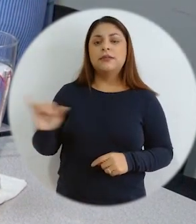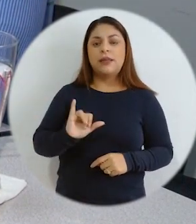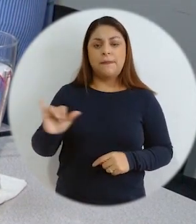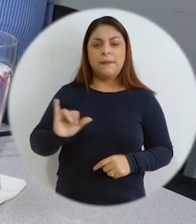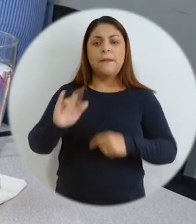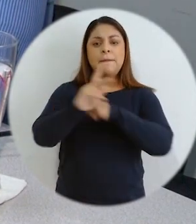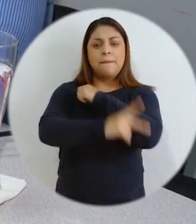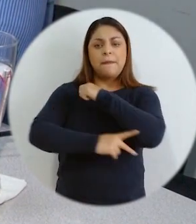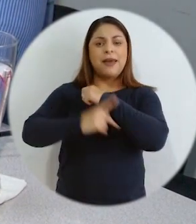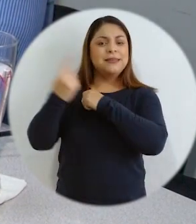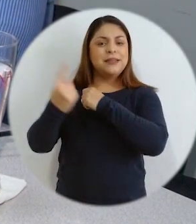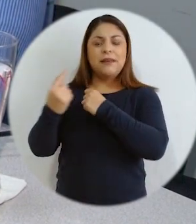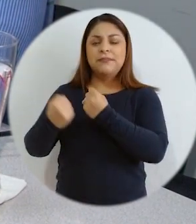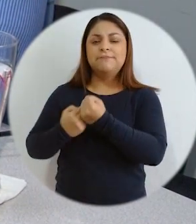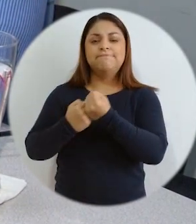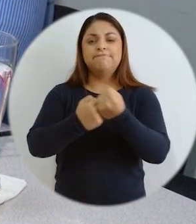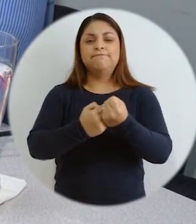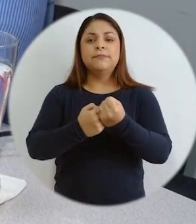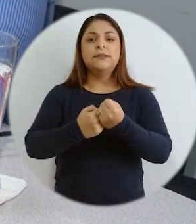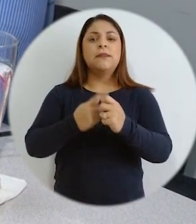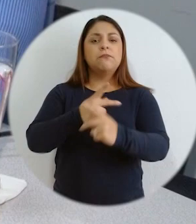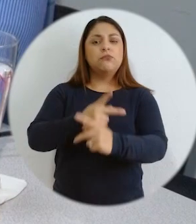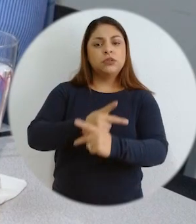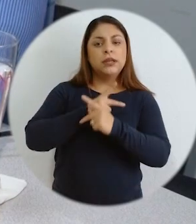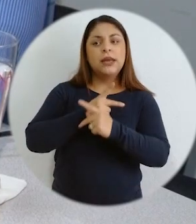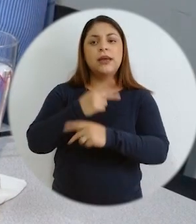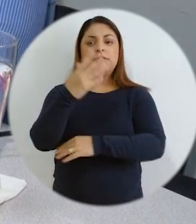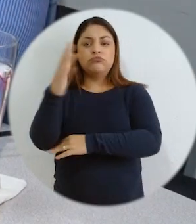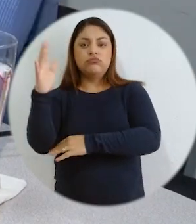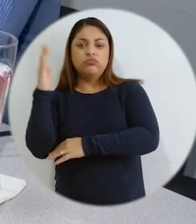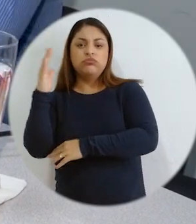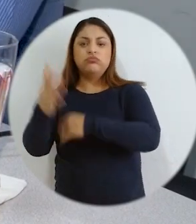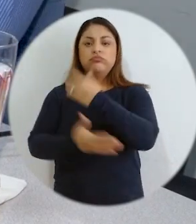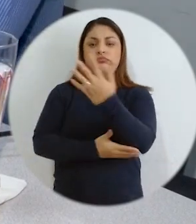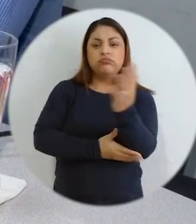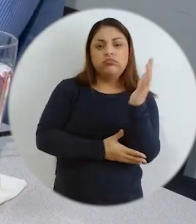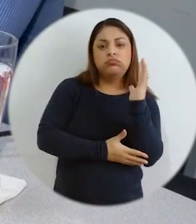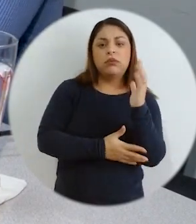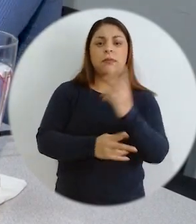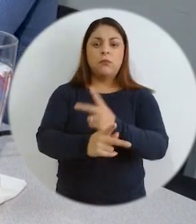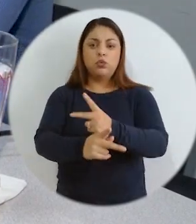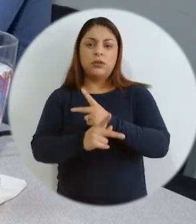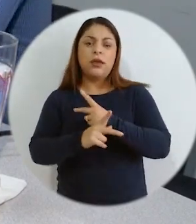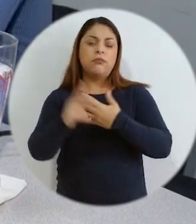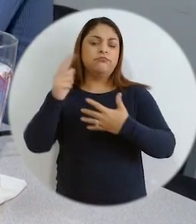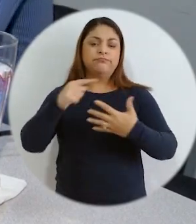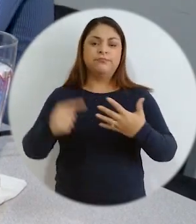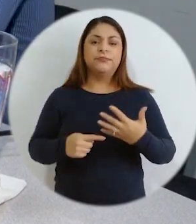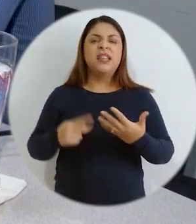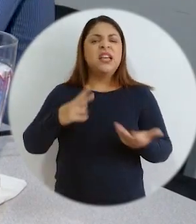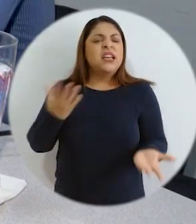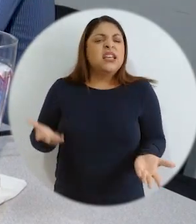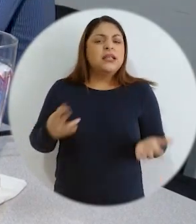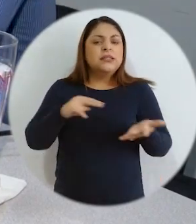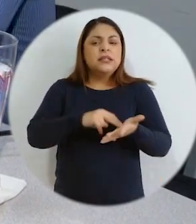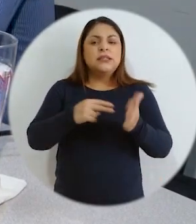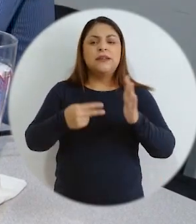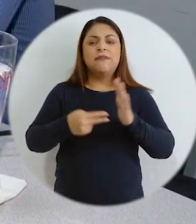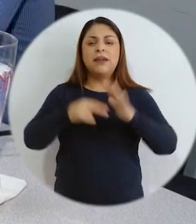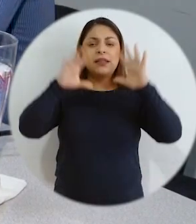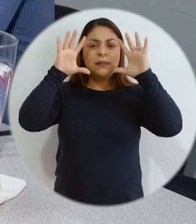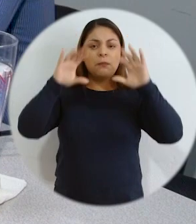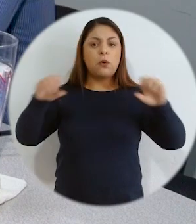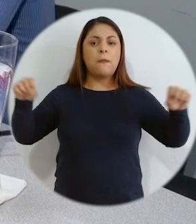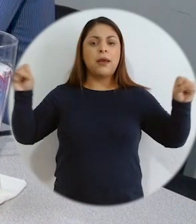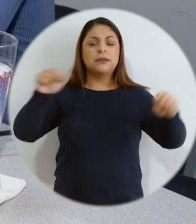que históricamente ha abogado por el tema ambiental, la conservación ambiental, la protección del medio ambiente. ¿Qué